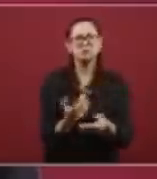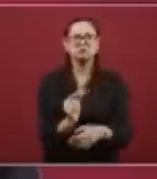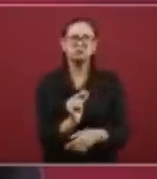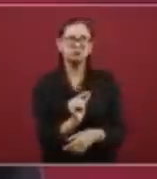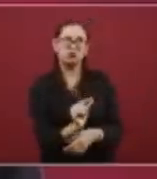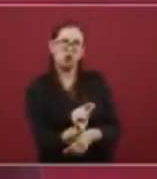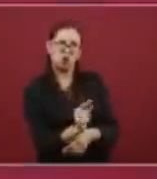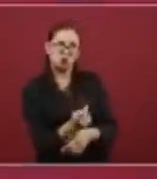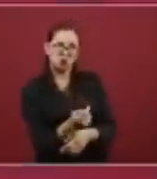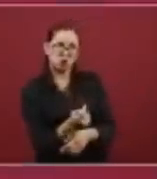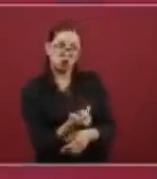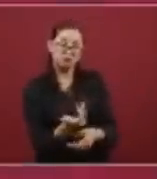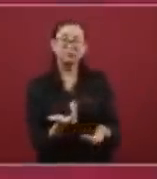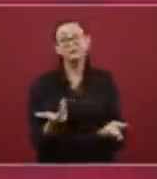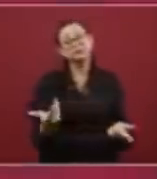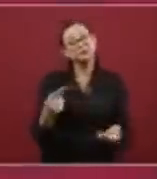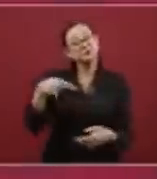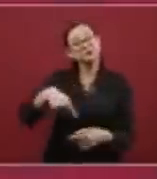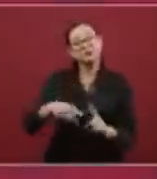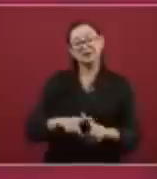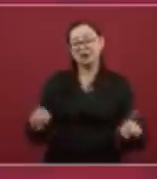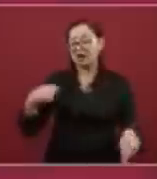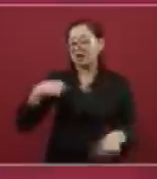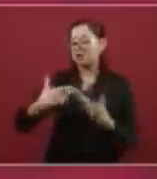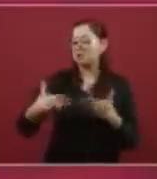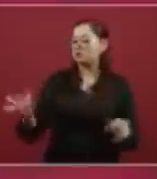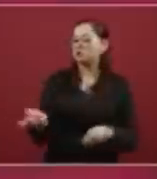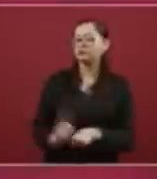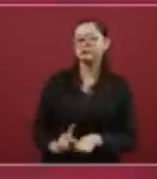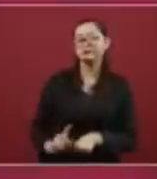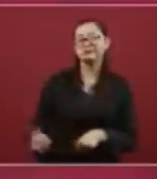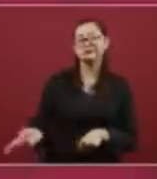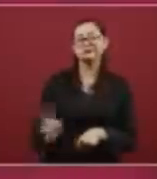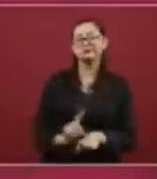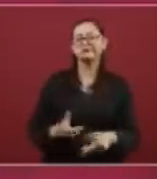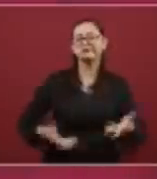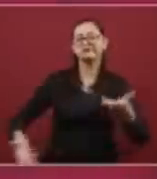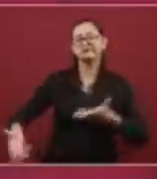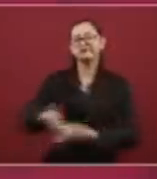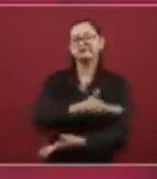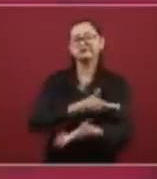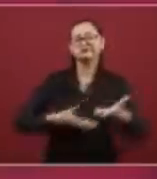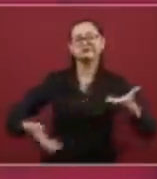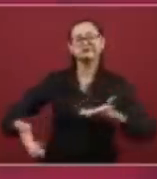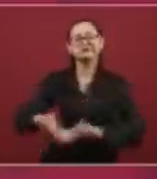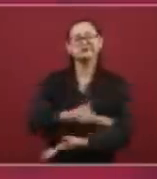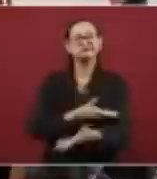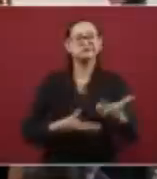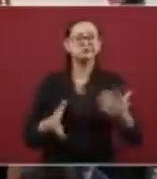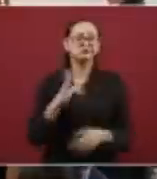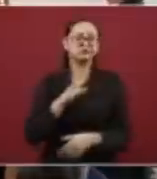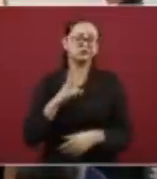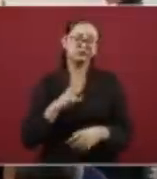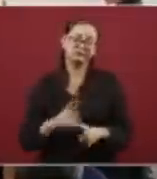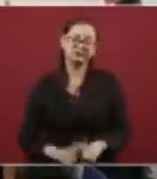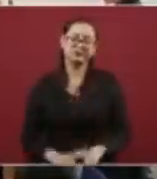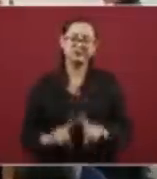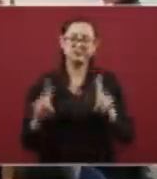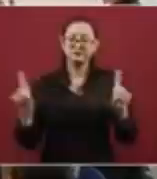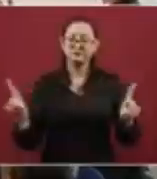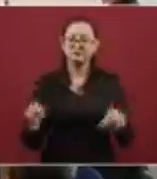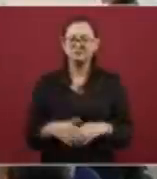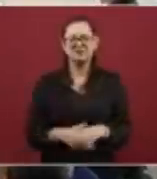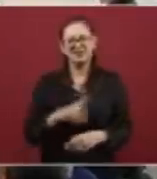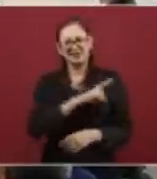Sí, aquí no, aquí es abierto, es diálogo circular. Y no hay rencores,